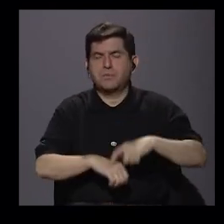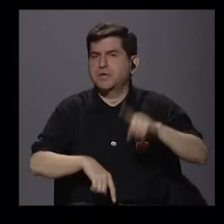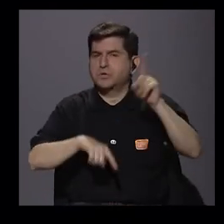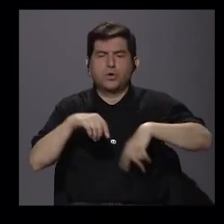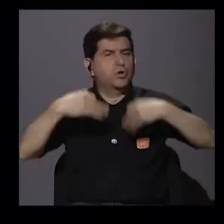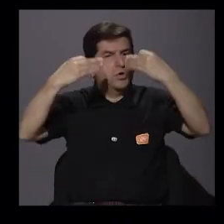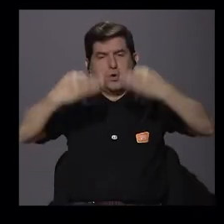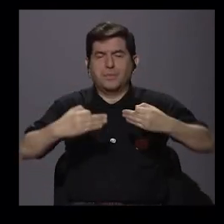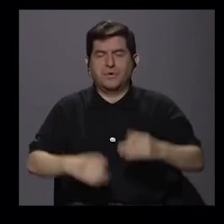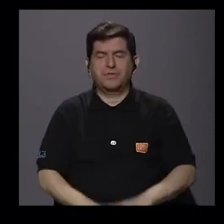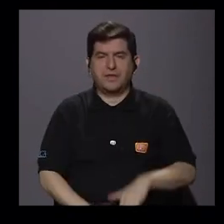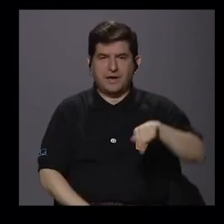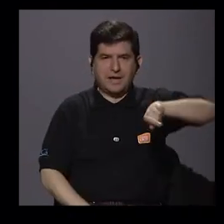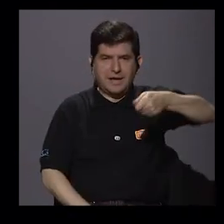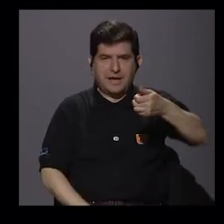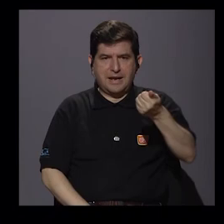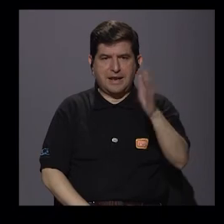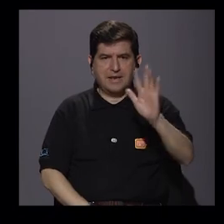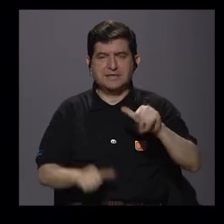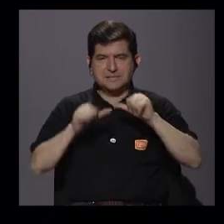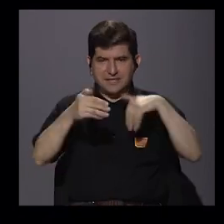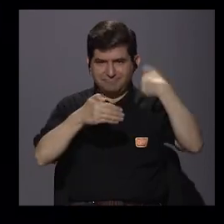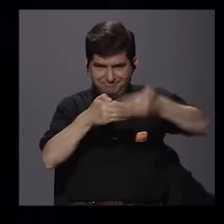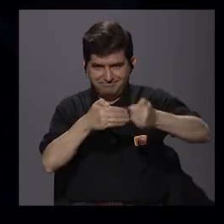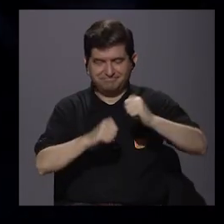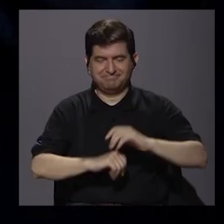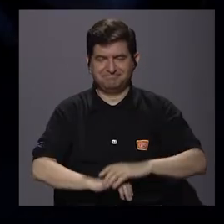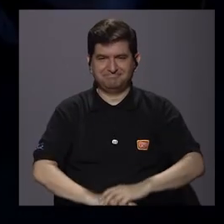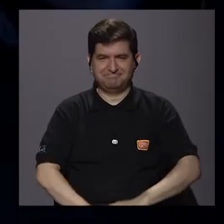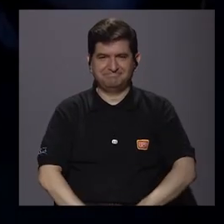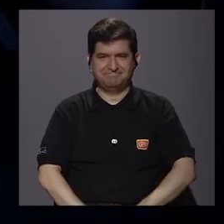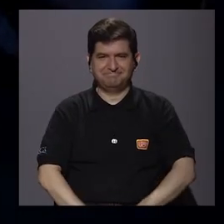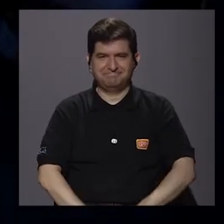incapacidad estamos en canal 15 ya casi regresamos